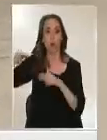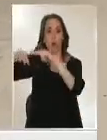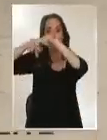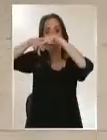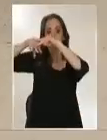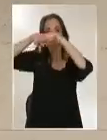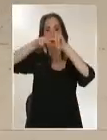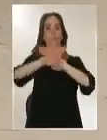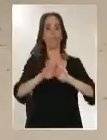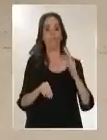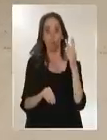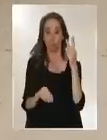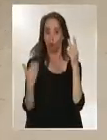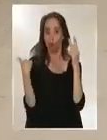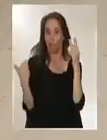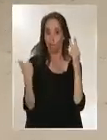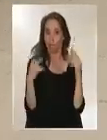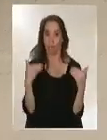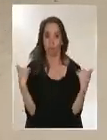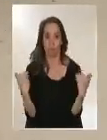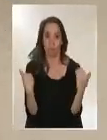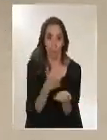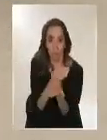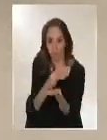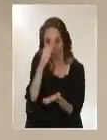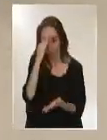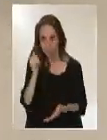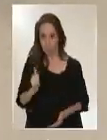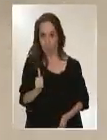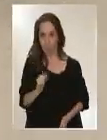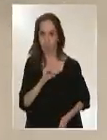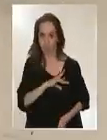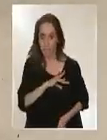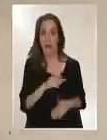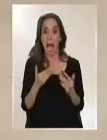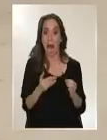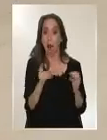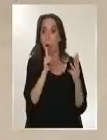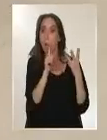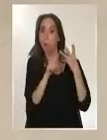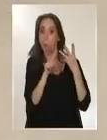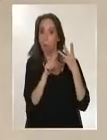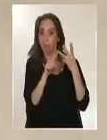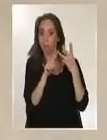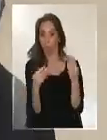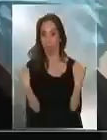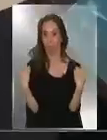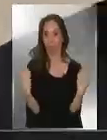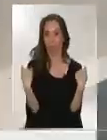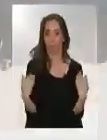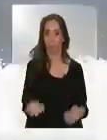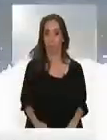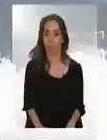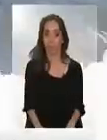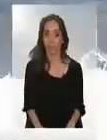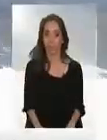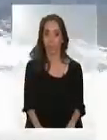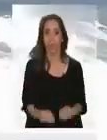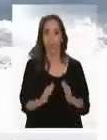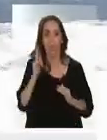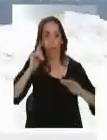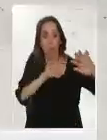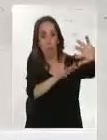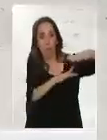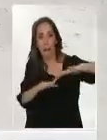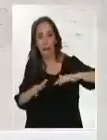Hemos finalizado ya 2 ejercicios de este entrenamiento táctico del Ejército de Chile. Ahora vamos por el último y tercer ejercicio. Salida que